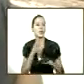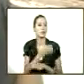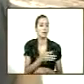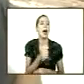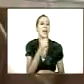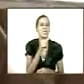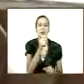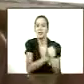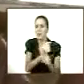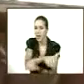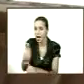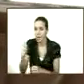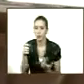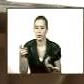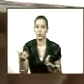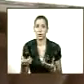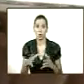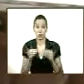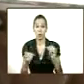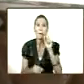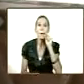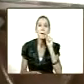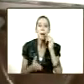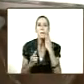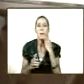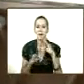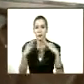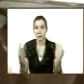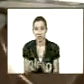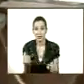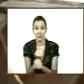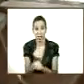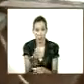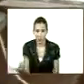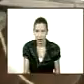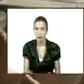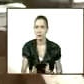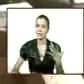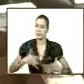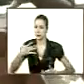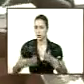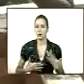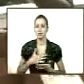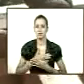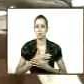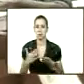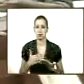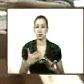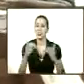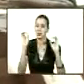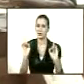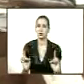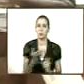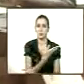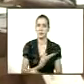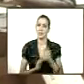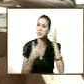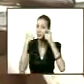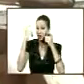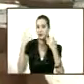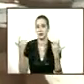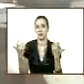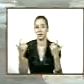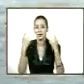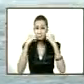pescador, sabe quién es quién. Todos estos padres de familia, trabajadores del mar, resaltan el sentimiento de solidaridad que lleva esta decisión del presidente